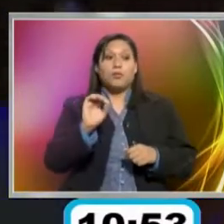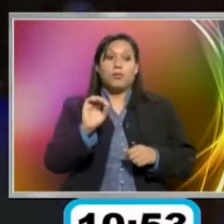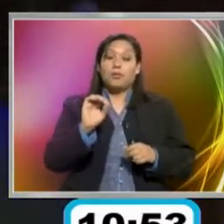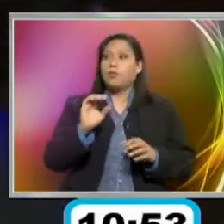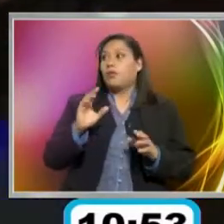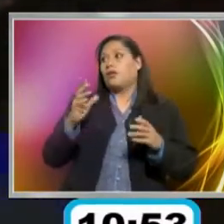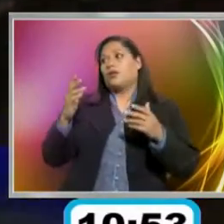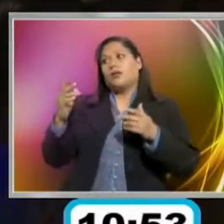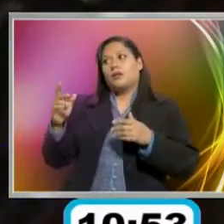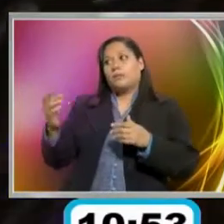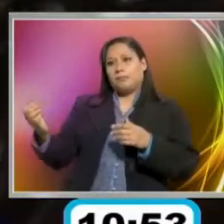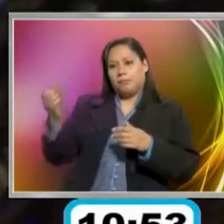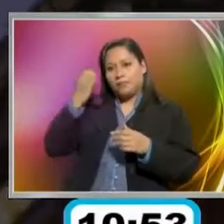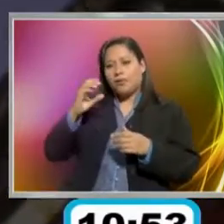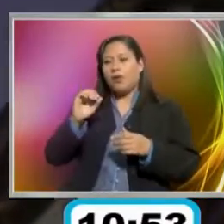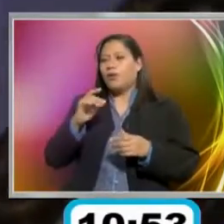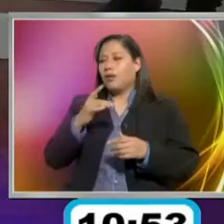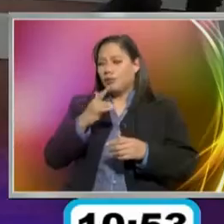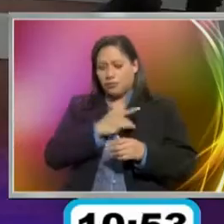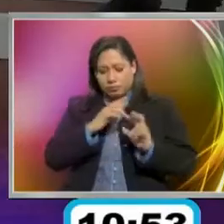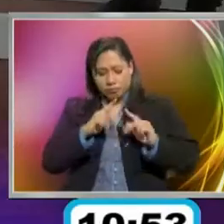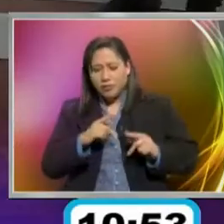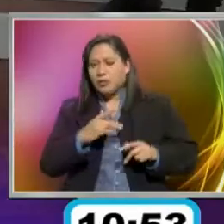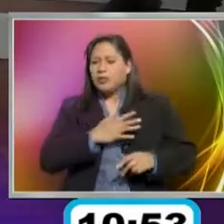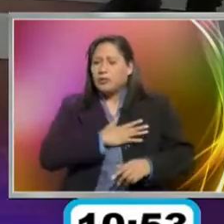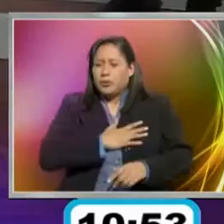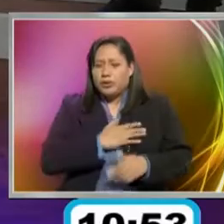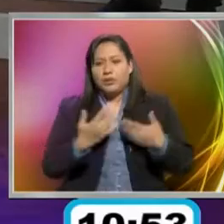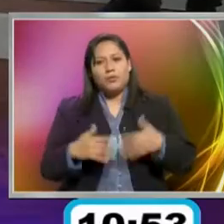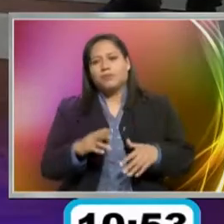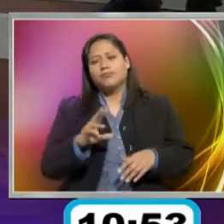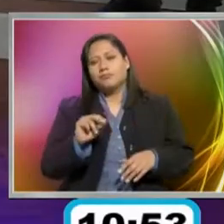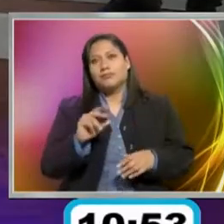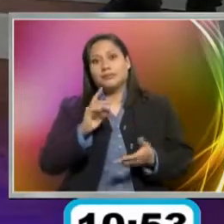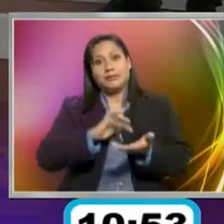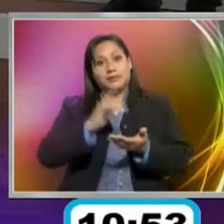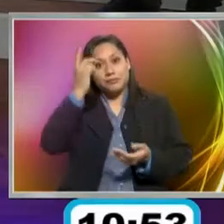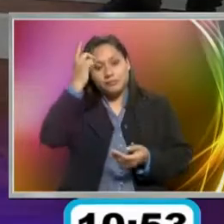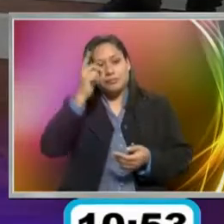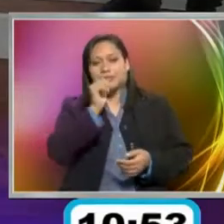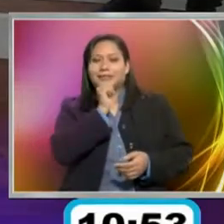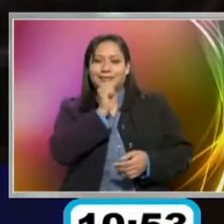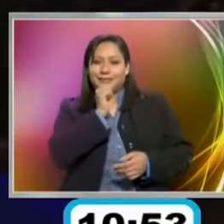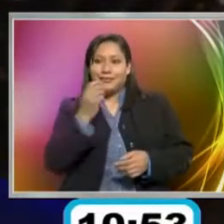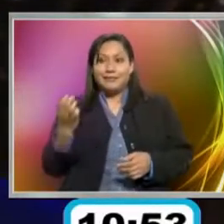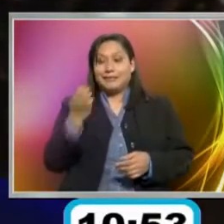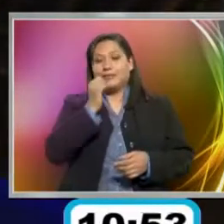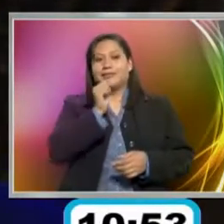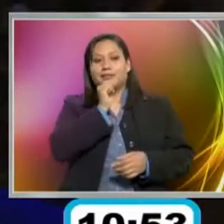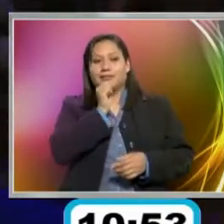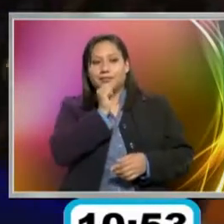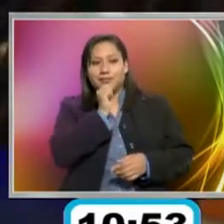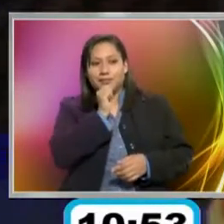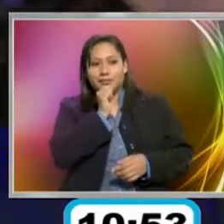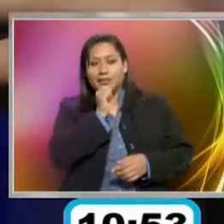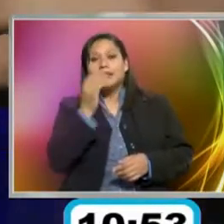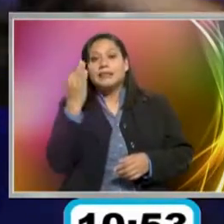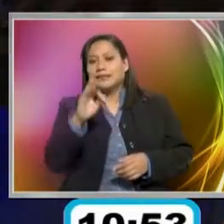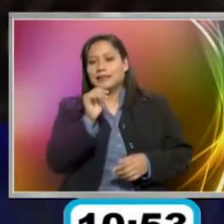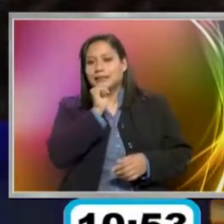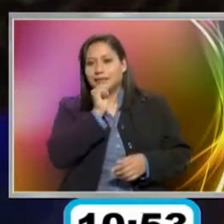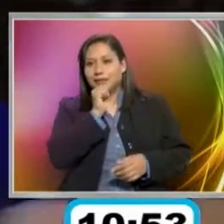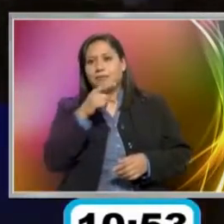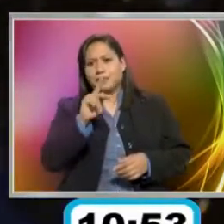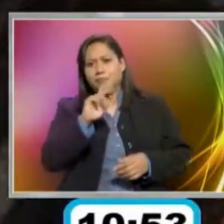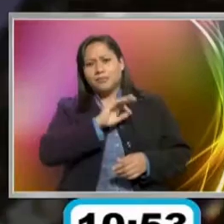yo, bueno, qué es que un día me suerte. engañaron, ando dolido, cosas así. Pues bendito sea Dios, hasta ahorita nunca, no sé ¿No lo te que ha es pasado? eso. Pero me